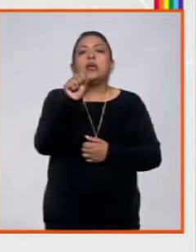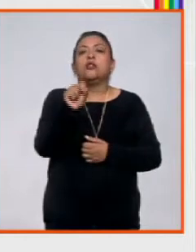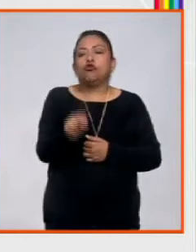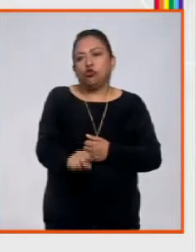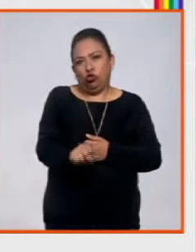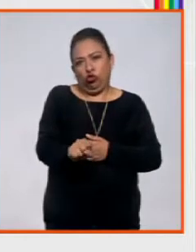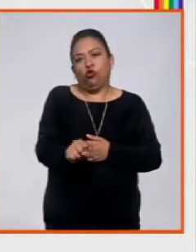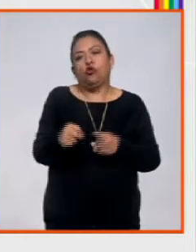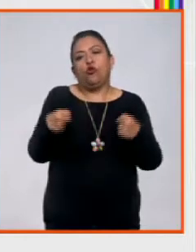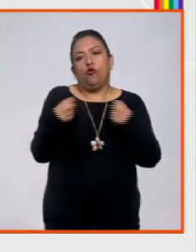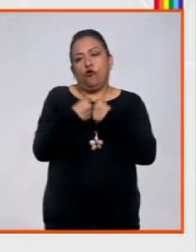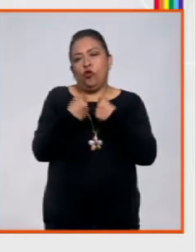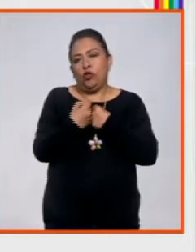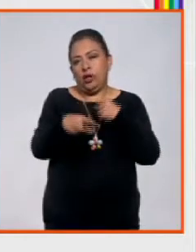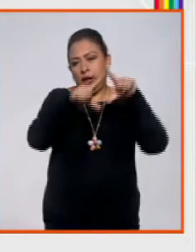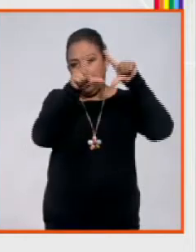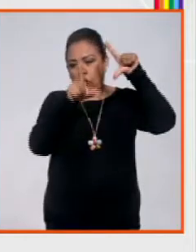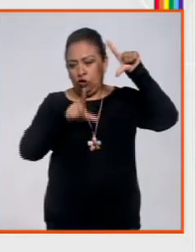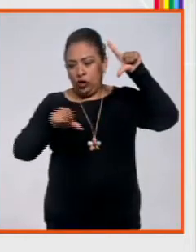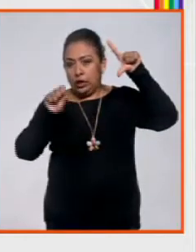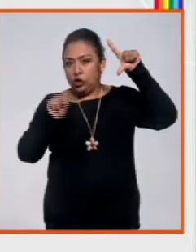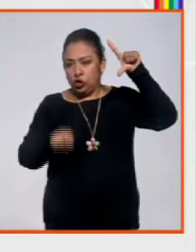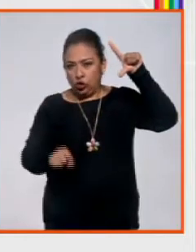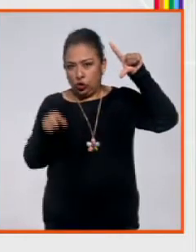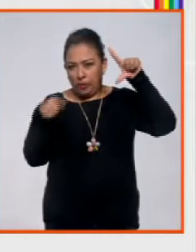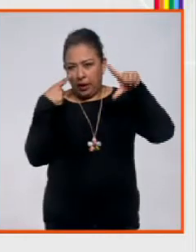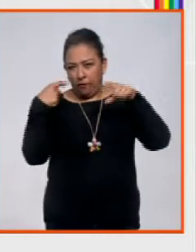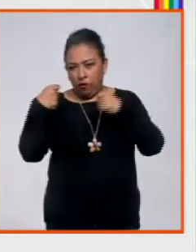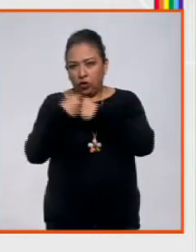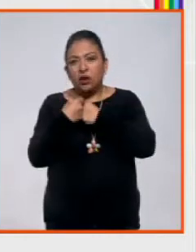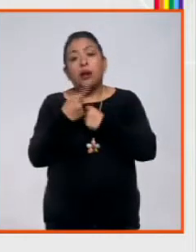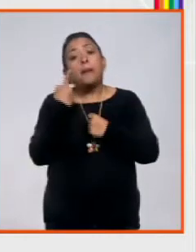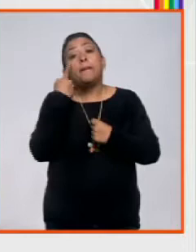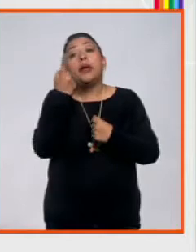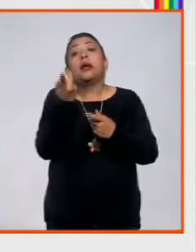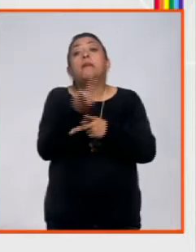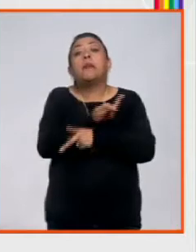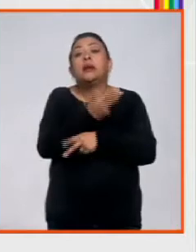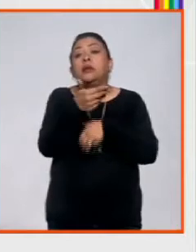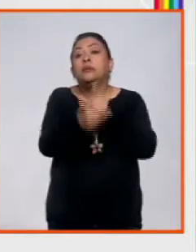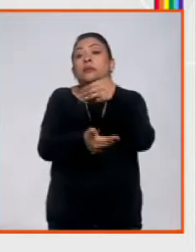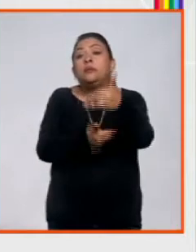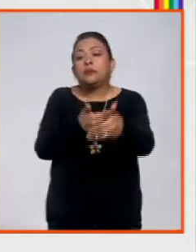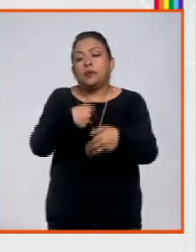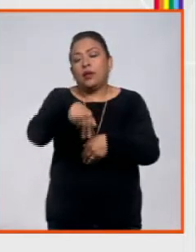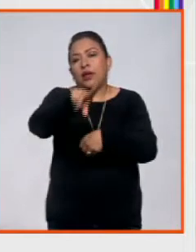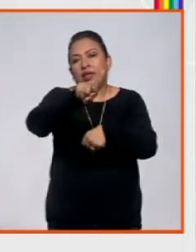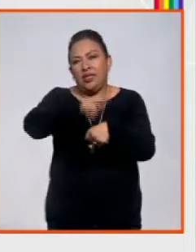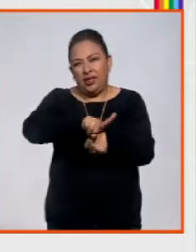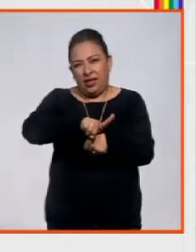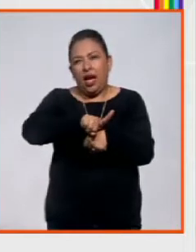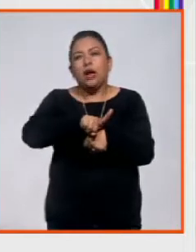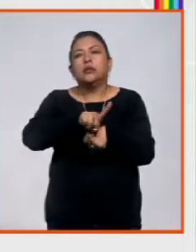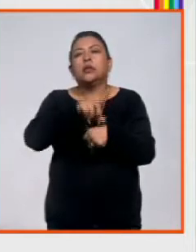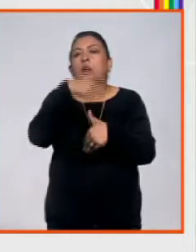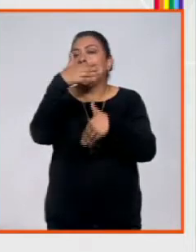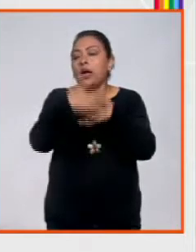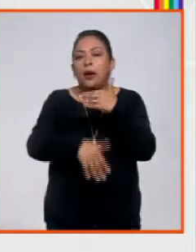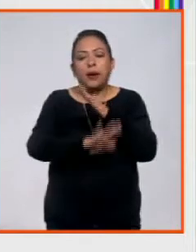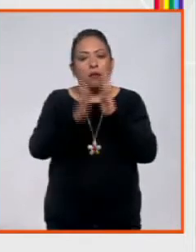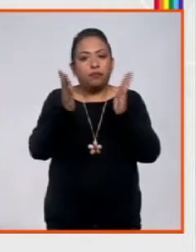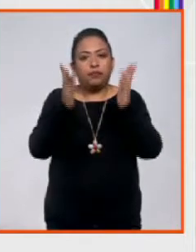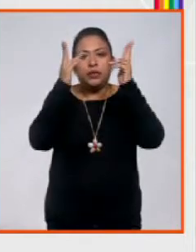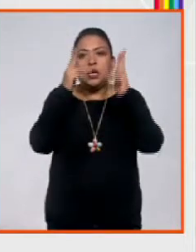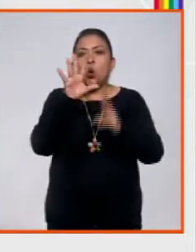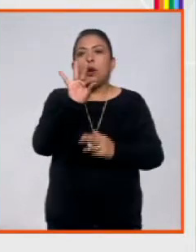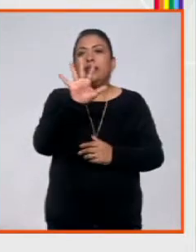de la frontera de méxico y habrá que darle seguimiento es un tema que tenemos que seguir hablando en los próximos días cuando termine el plazo de los